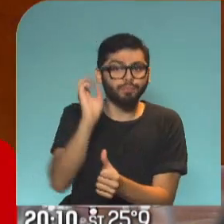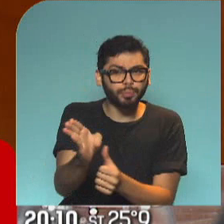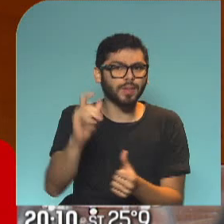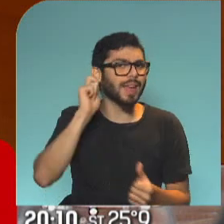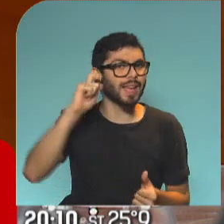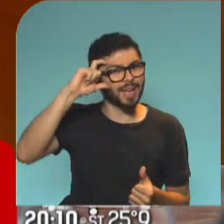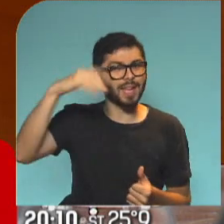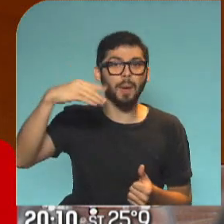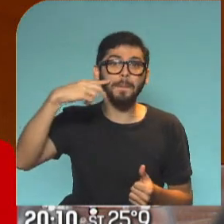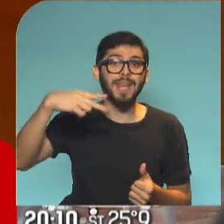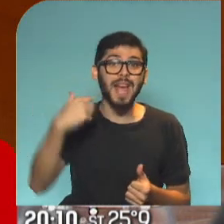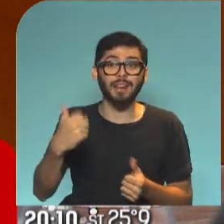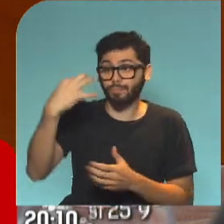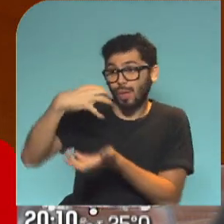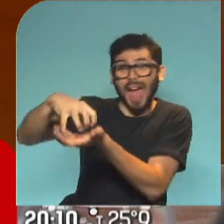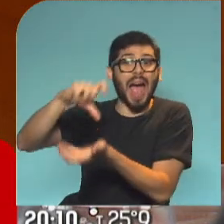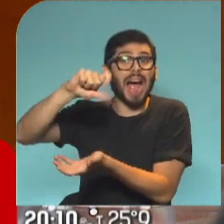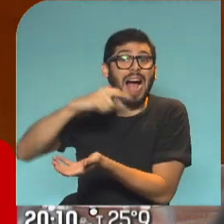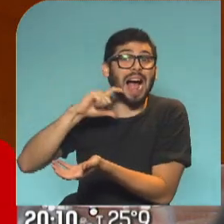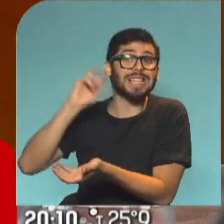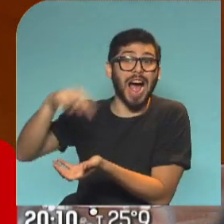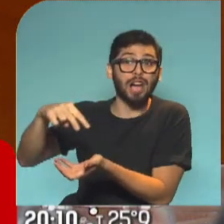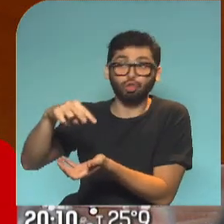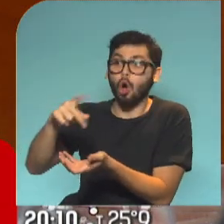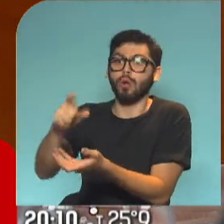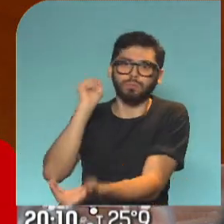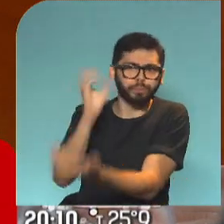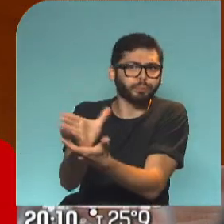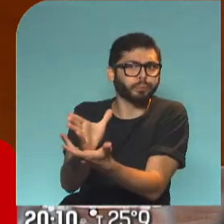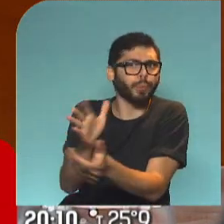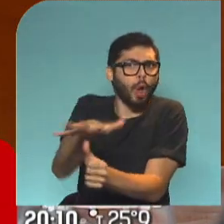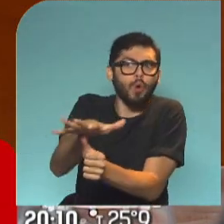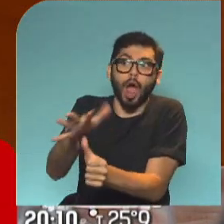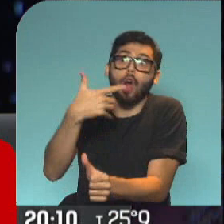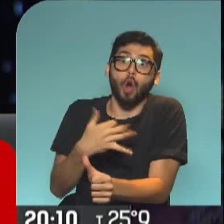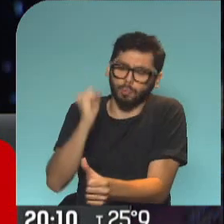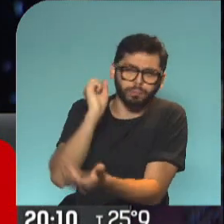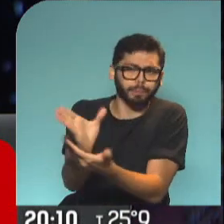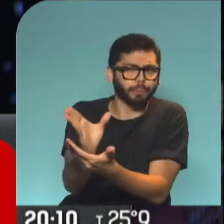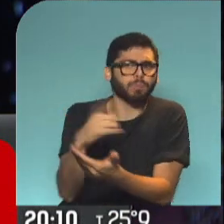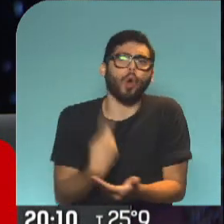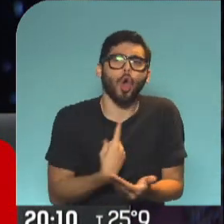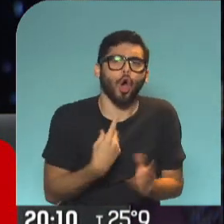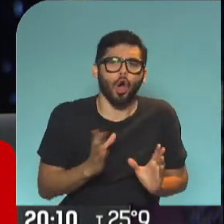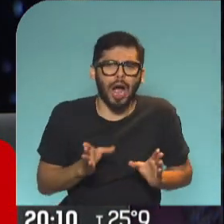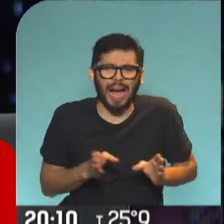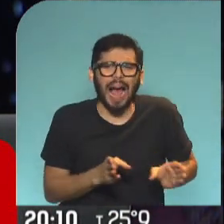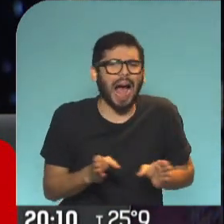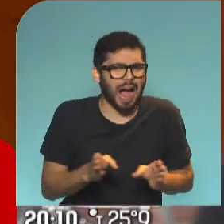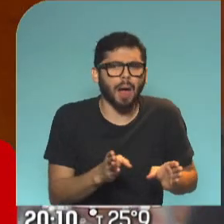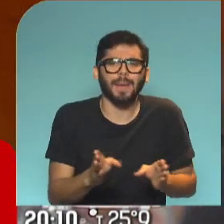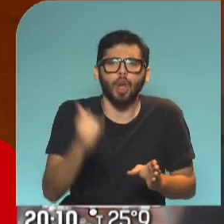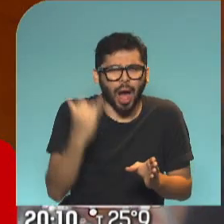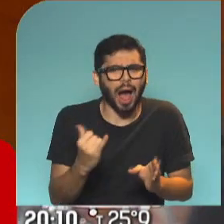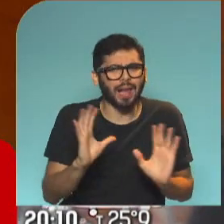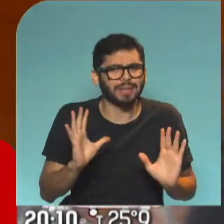pues el tribunal de casación federal entonces también nosotros venimos avanzando y marcando una posición y marcando